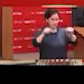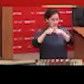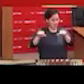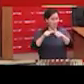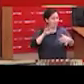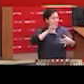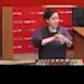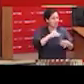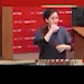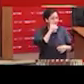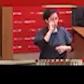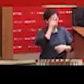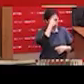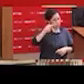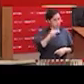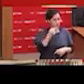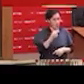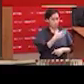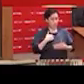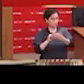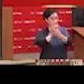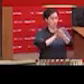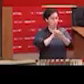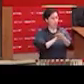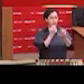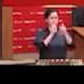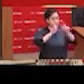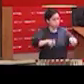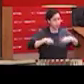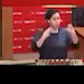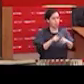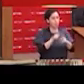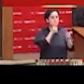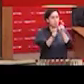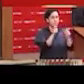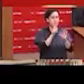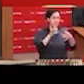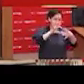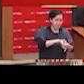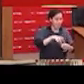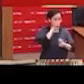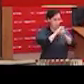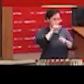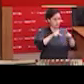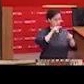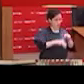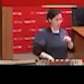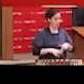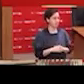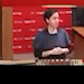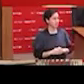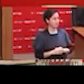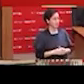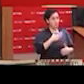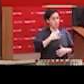tenemos que empezar a utilizar un lenguaje en esa misma dirección mi experiencia como